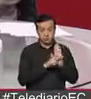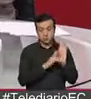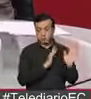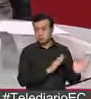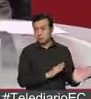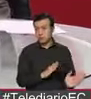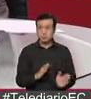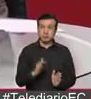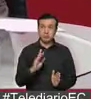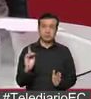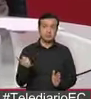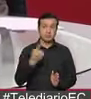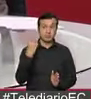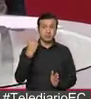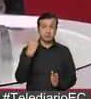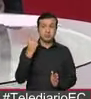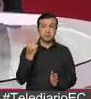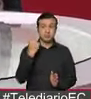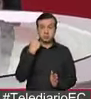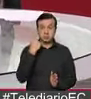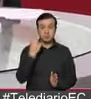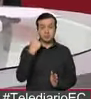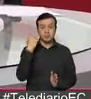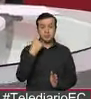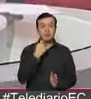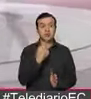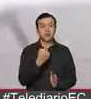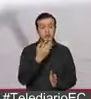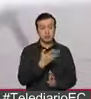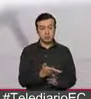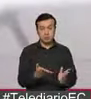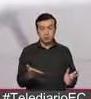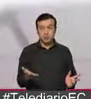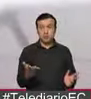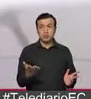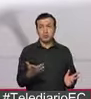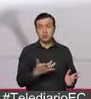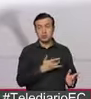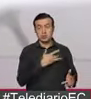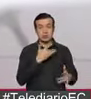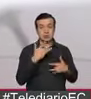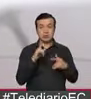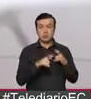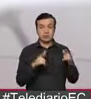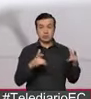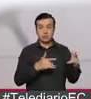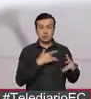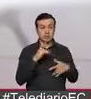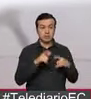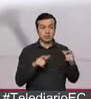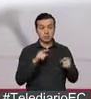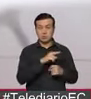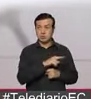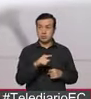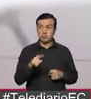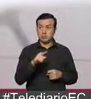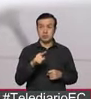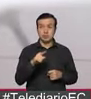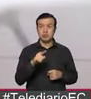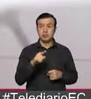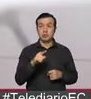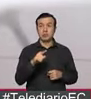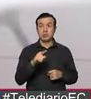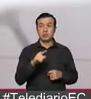de no solamente a veces escuchamos cuando hay estos momentos desagradables la gente tiende a llamar al uso